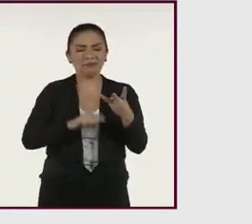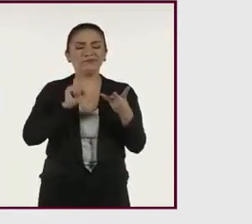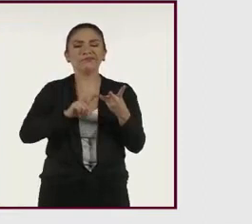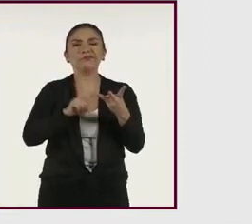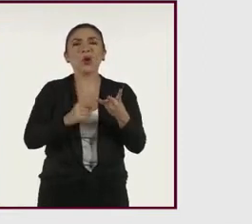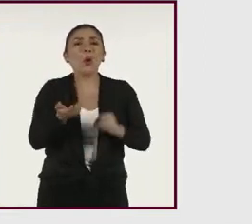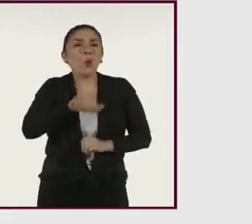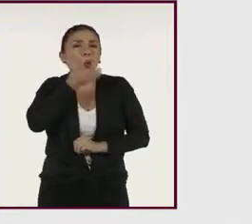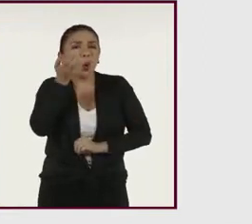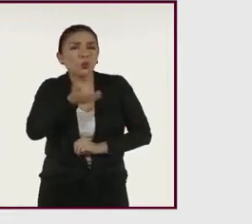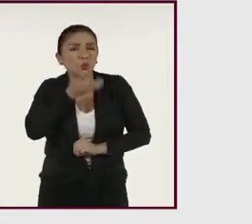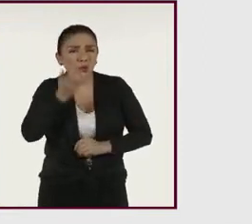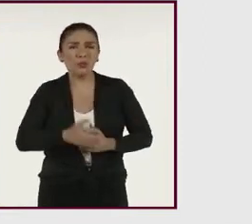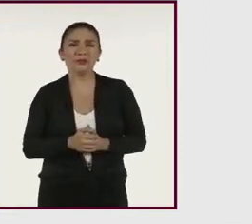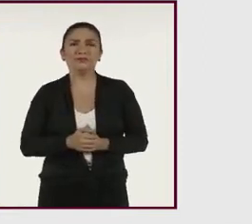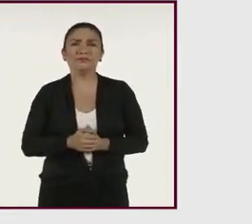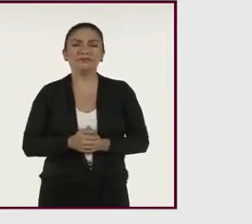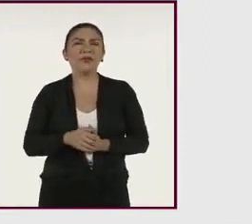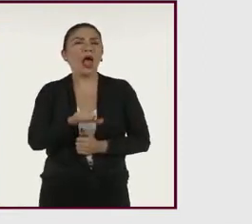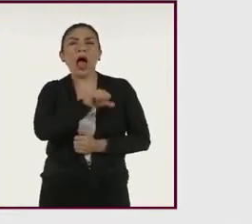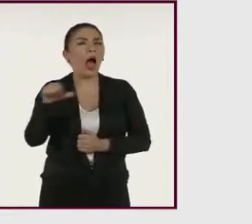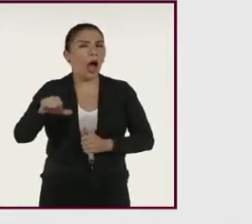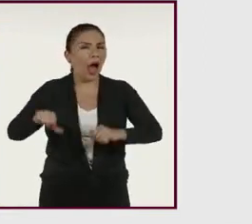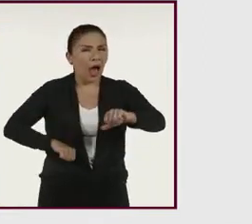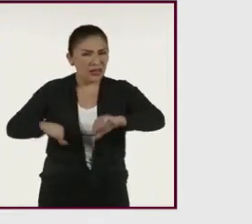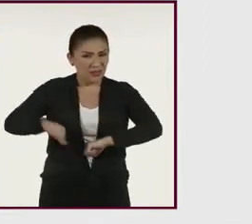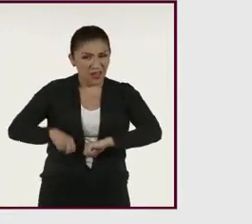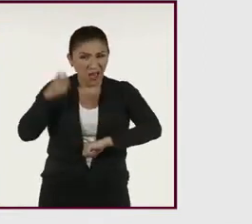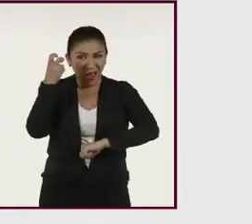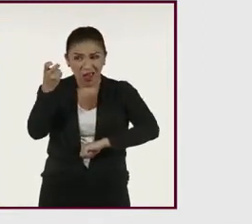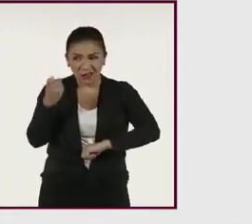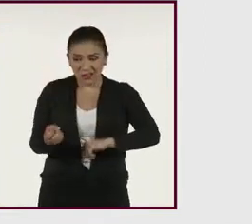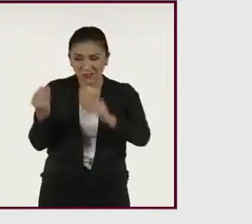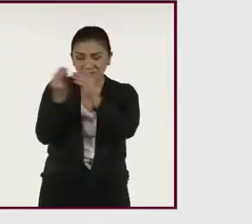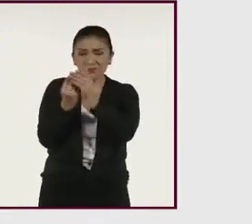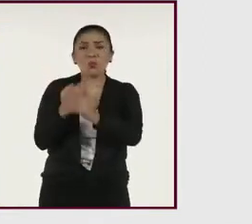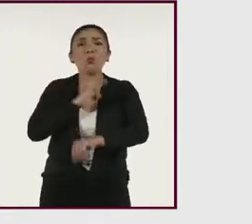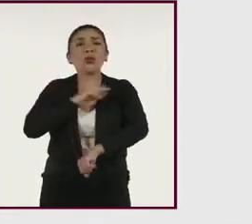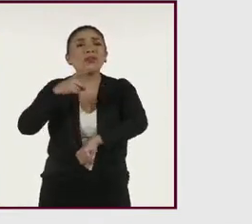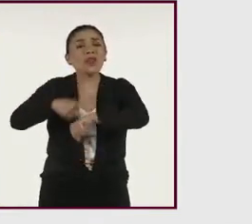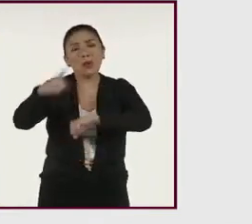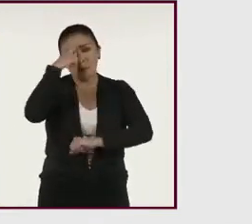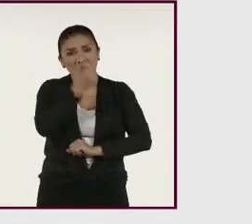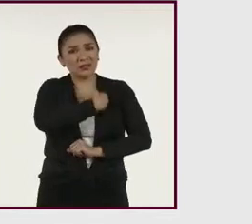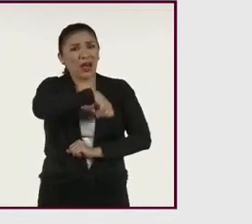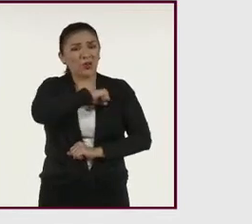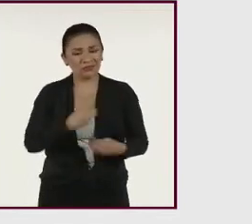Hábitos. Aquellas acciones o hábitos que dañan nuestra salud y bienestar.